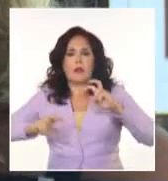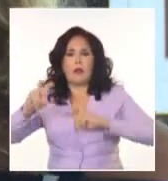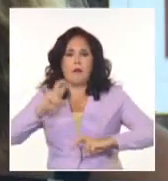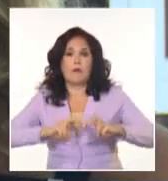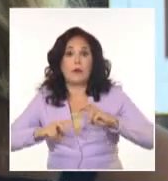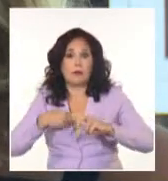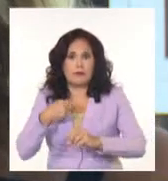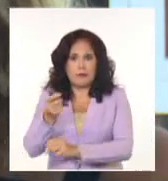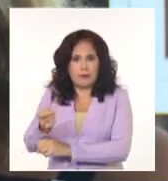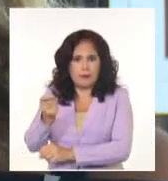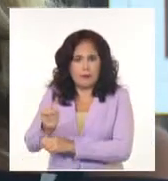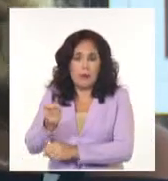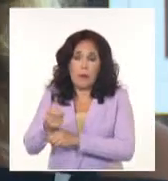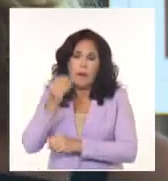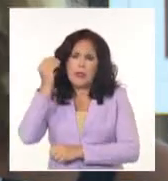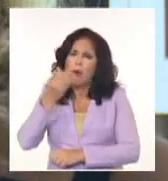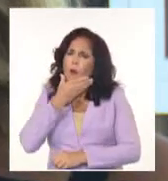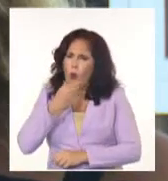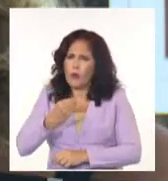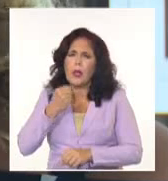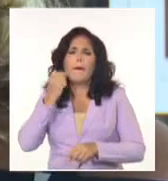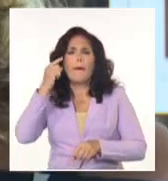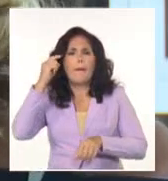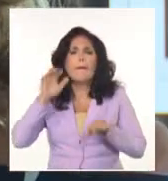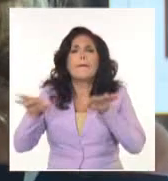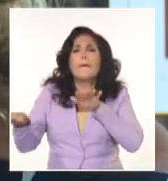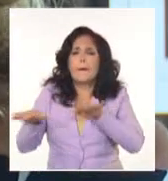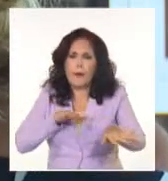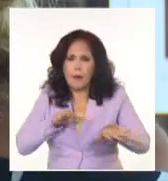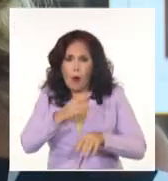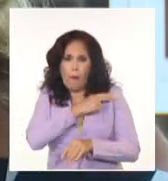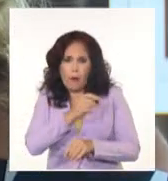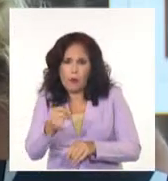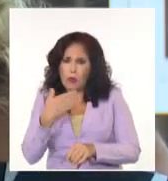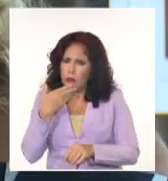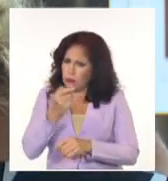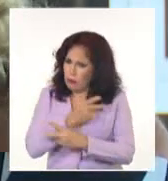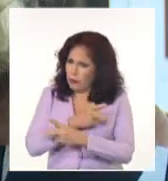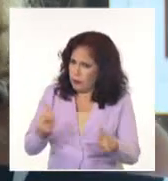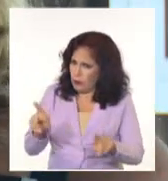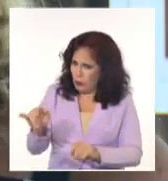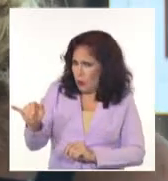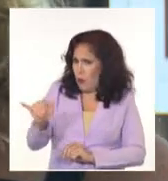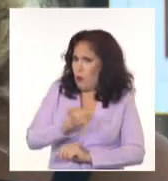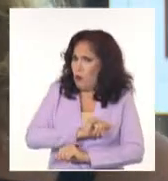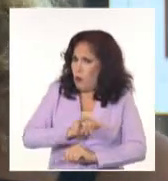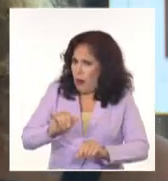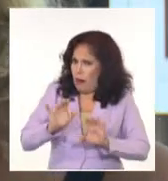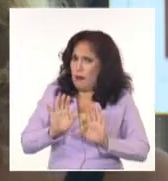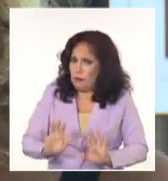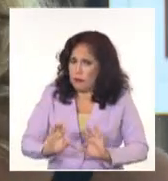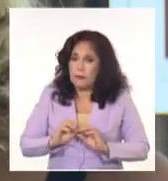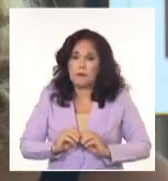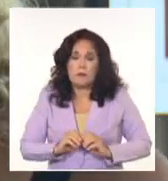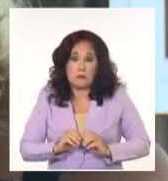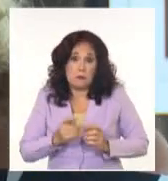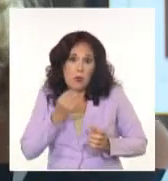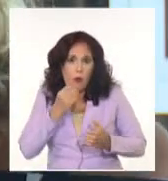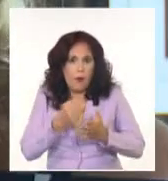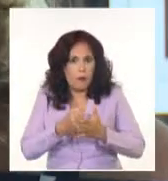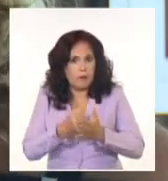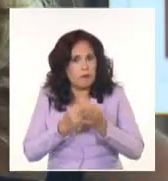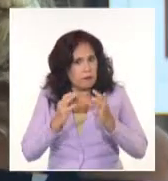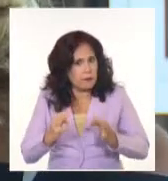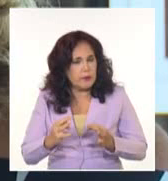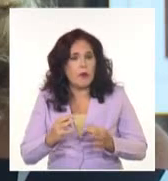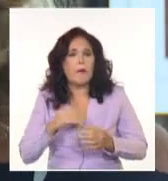personal que además consideramos que es preparado, porque el claustro también tiene la preparación para poder afrontar ese